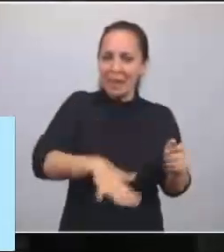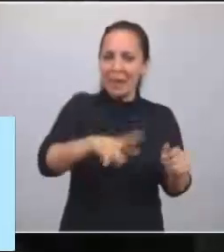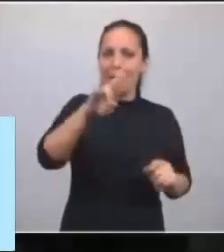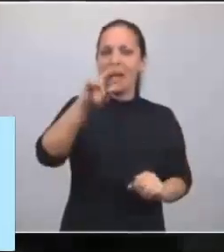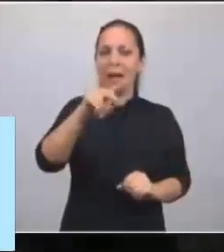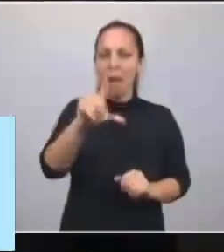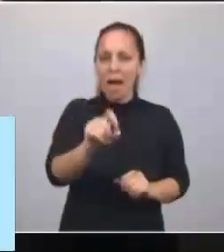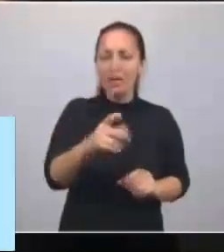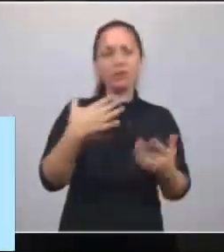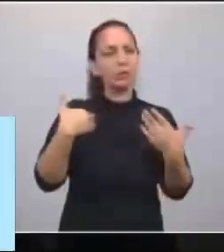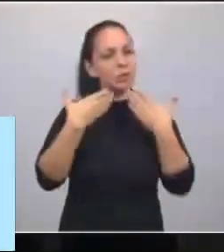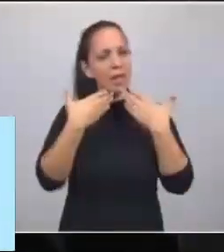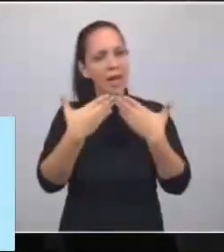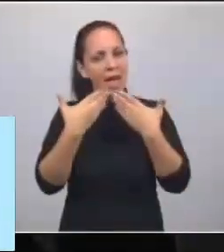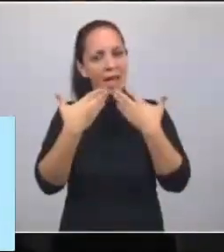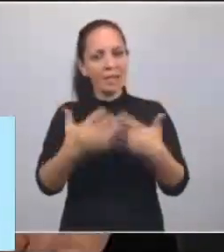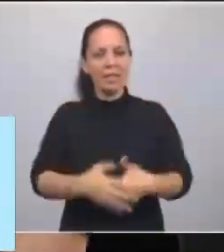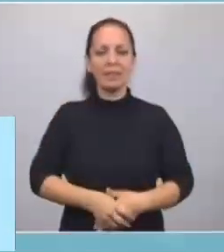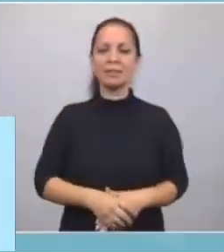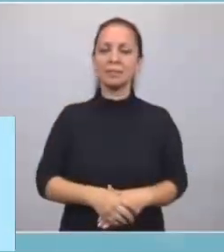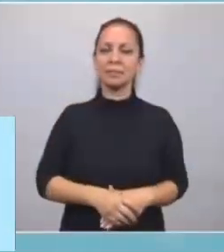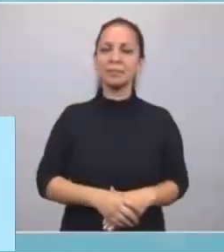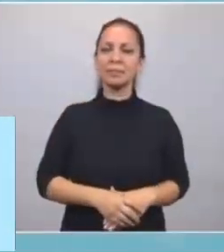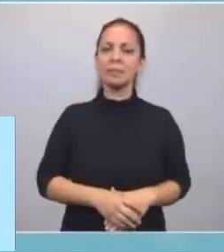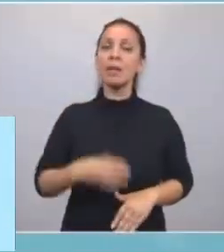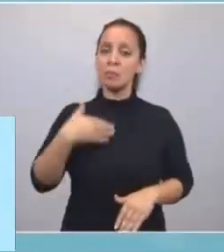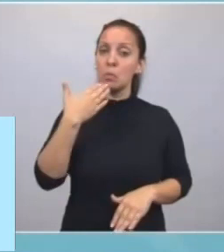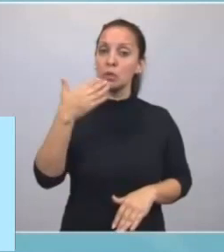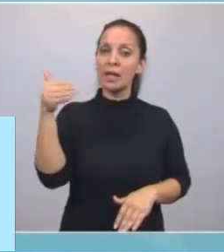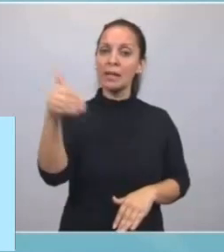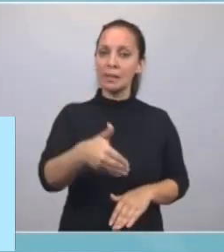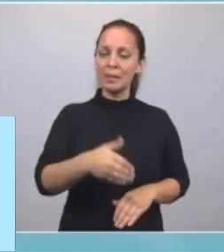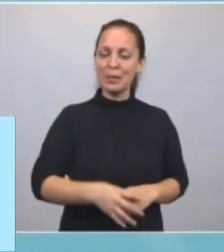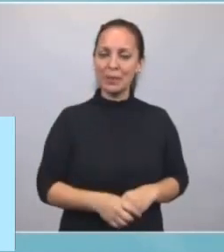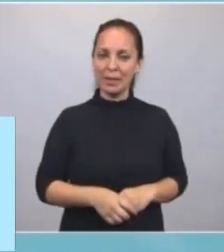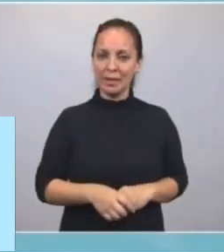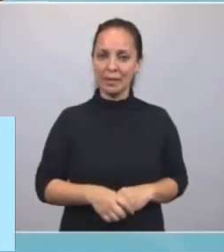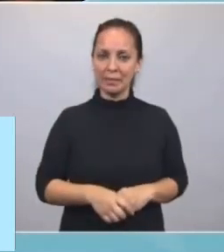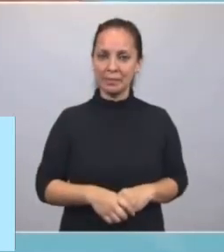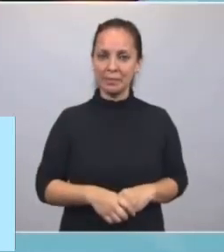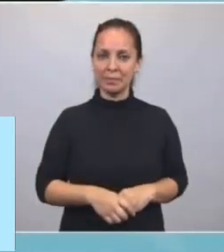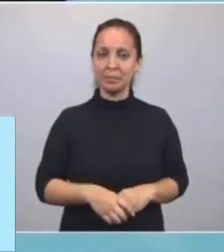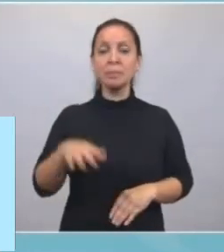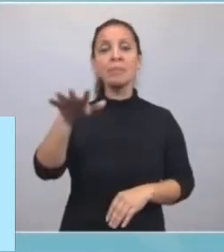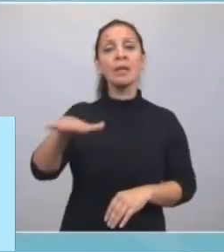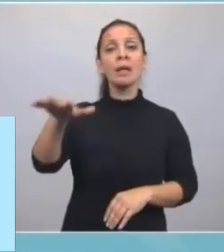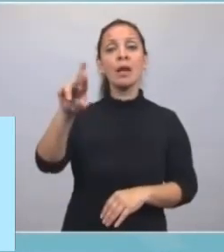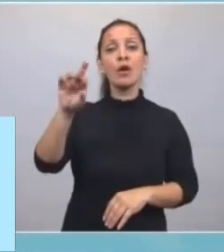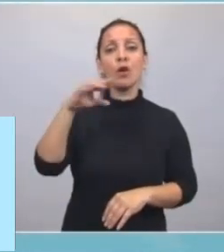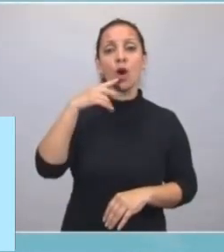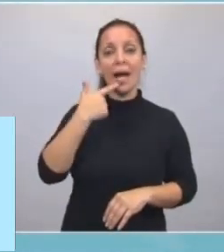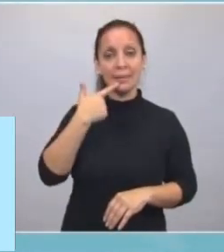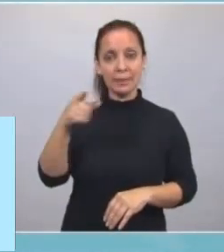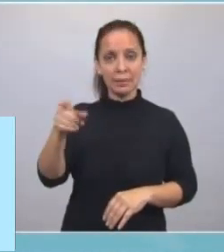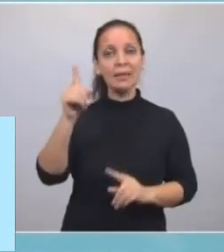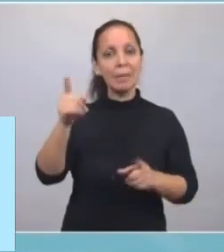Así que muchas gracias muchas gracias por estar acá para rojas también hubo hoy